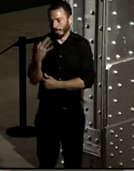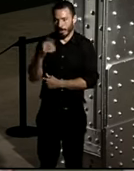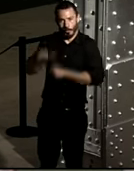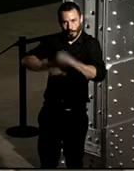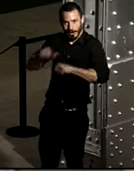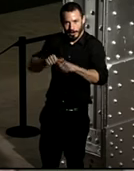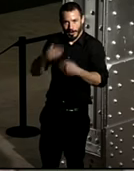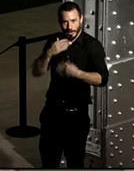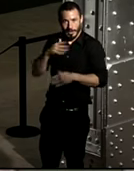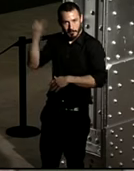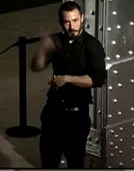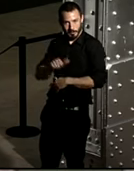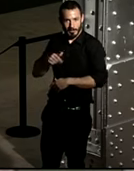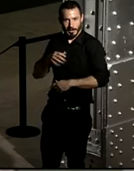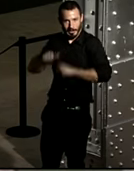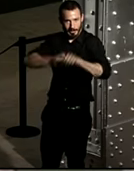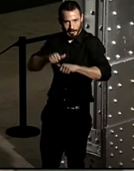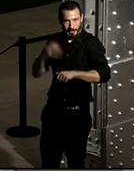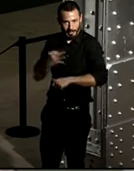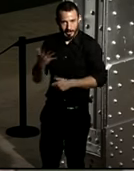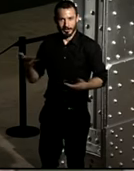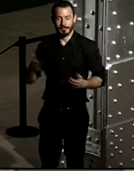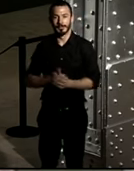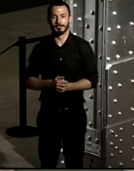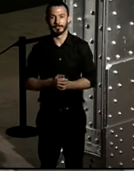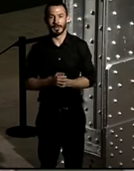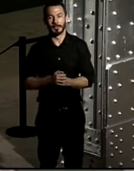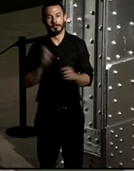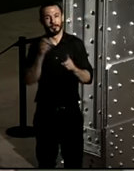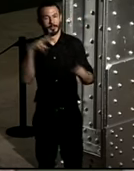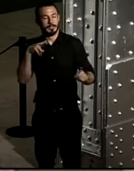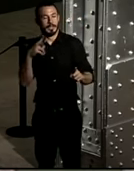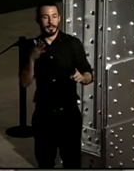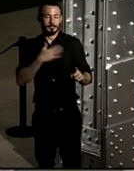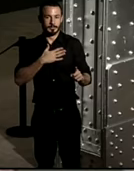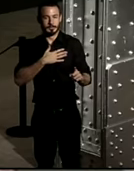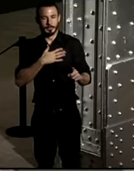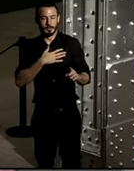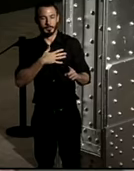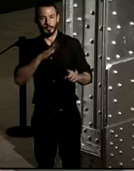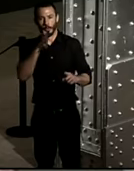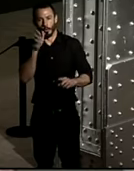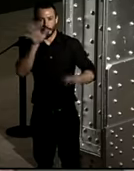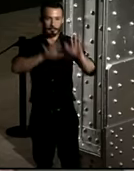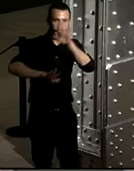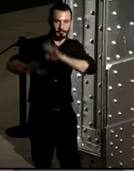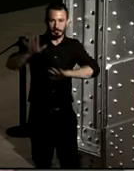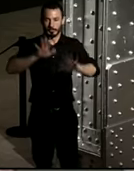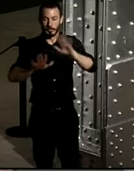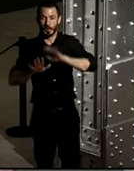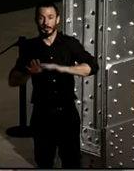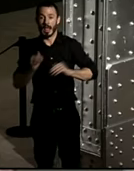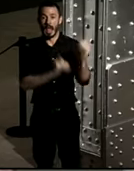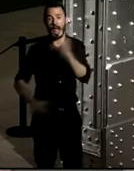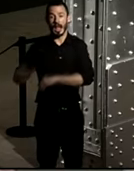hace cine también, para eso también se hace cine. Claro. Bueno, es que además tenemos una visión distorsionada de lo nuestro. O sea, nuestros alter egos